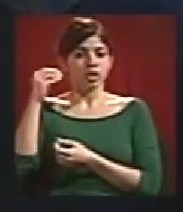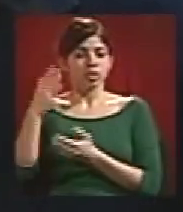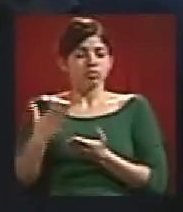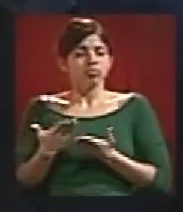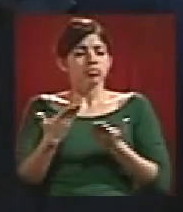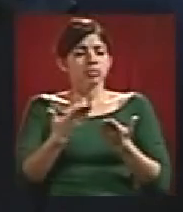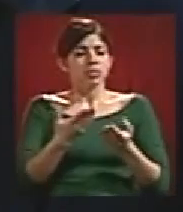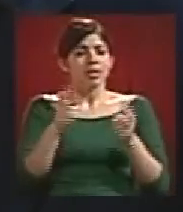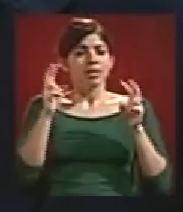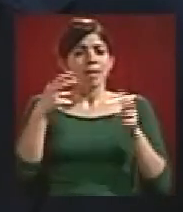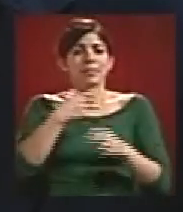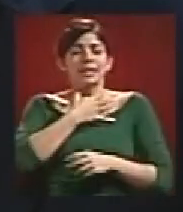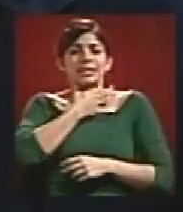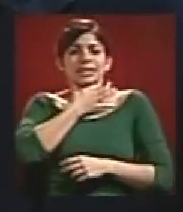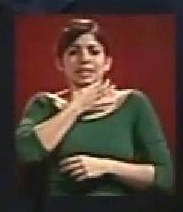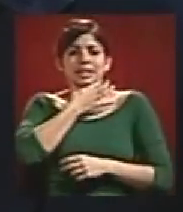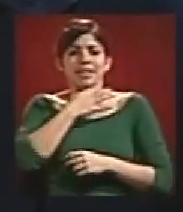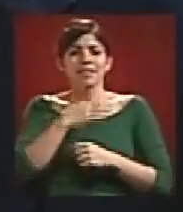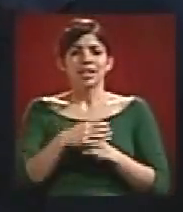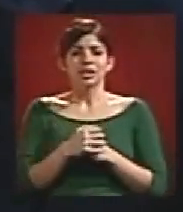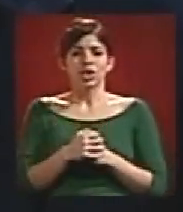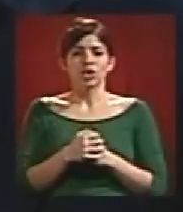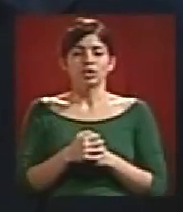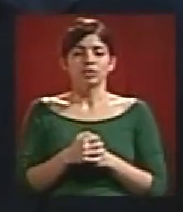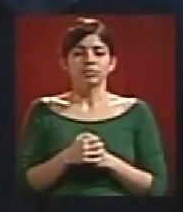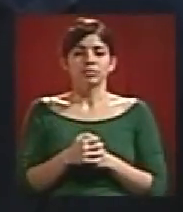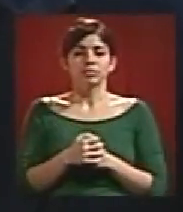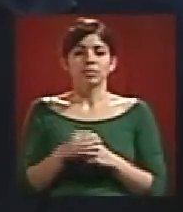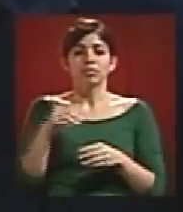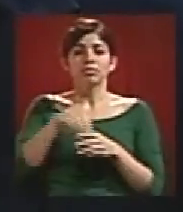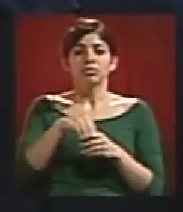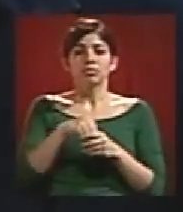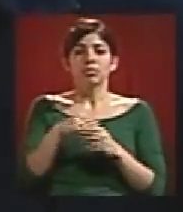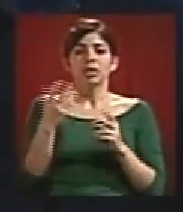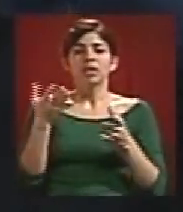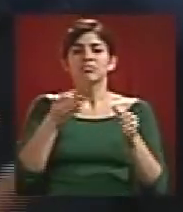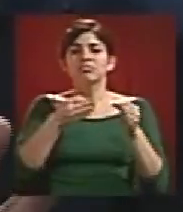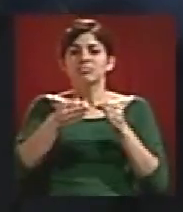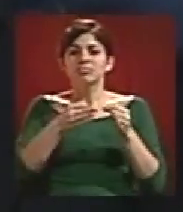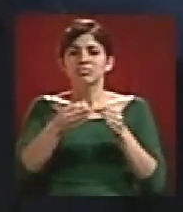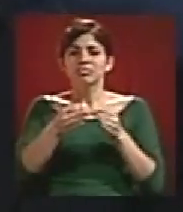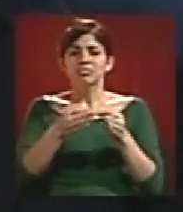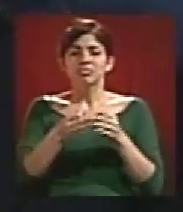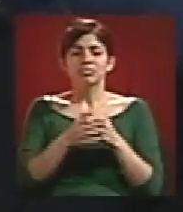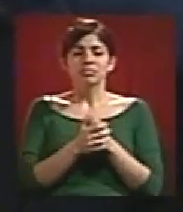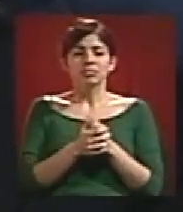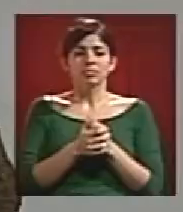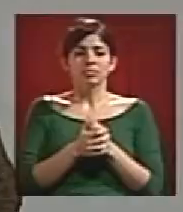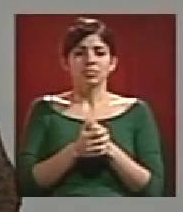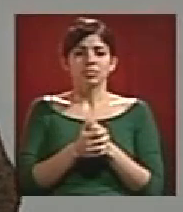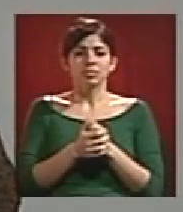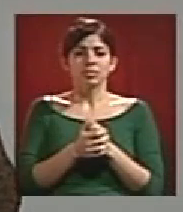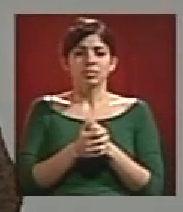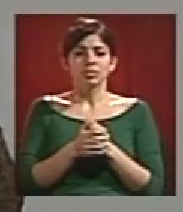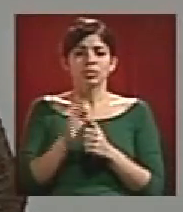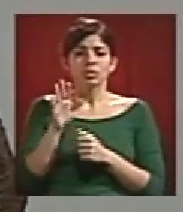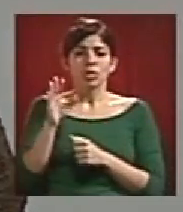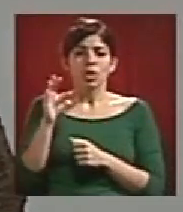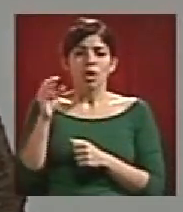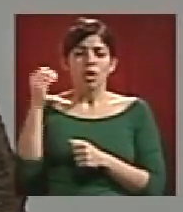un tema de inflación y que sería más o menos dentro de la explicación de Taylor, la